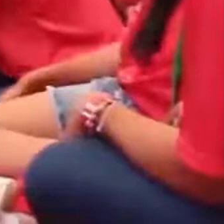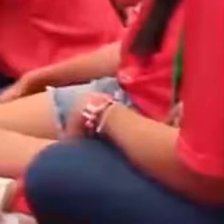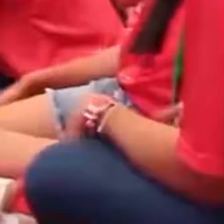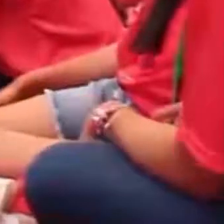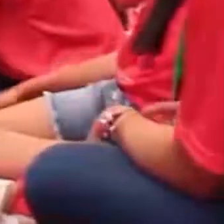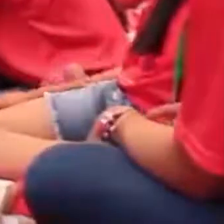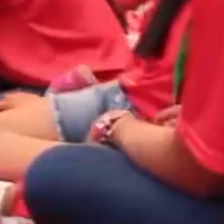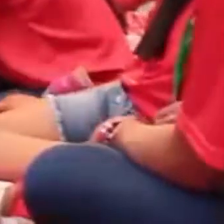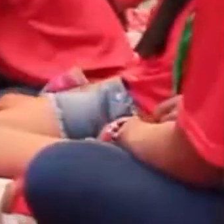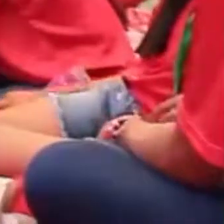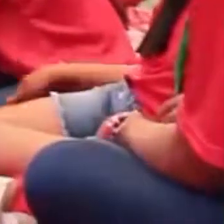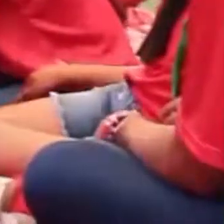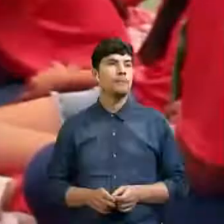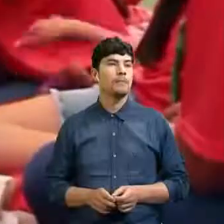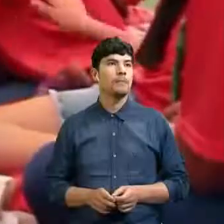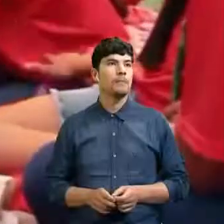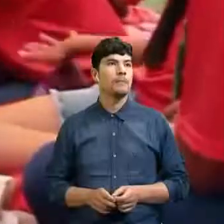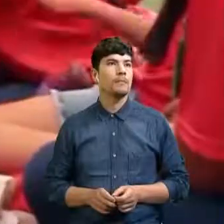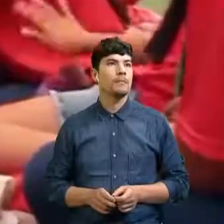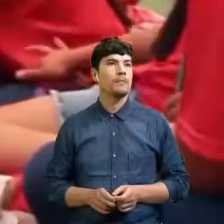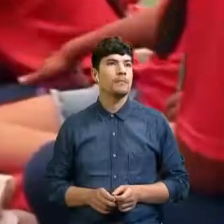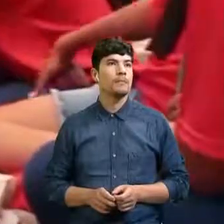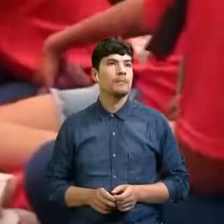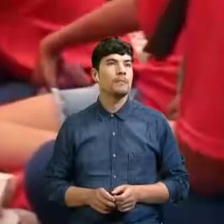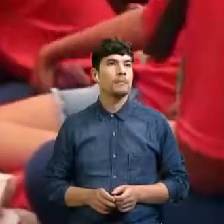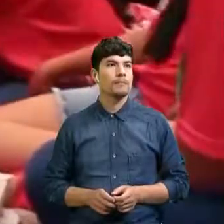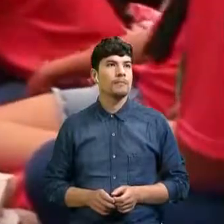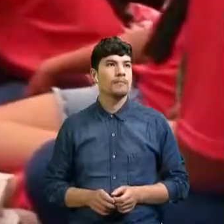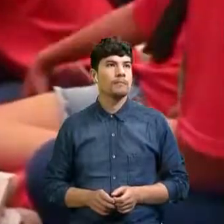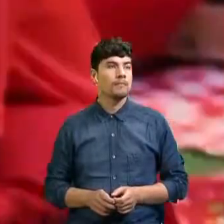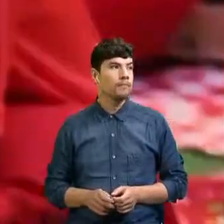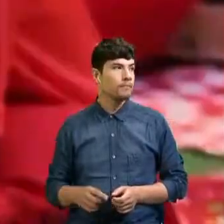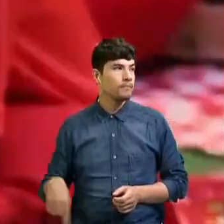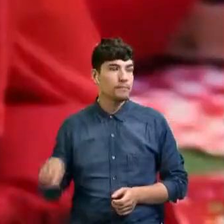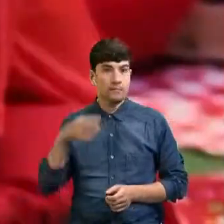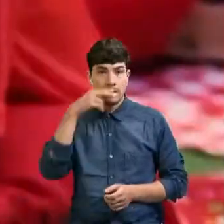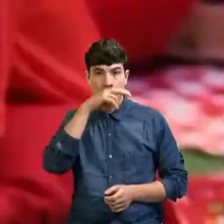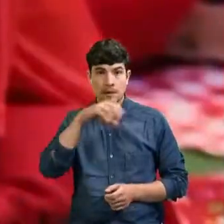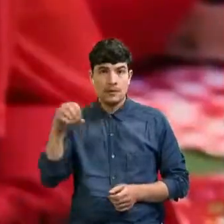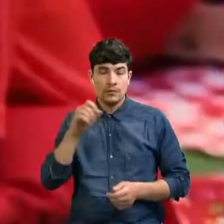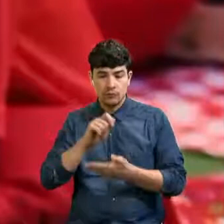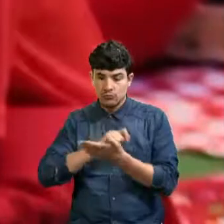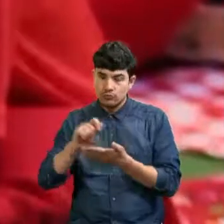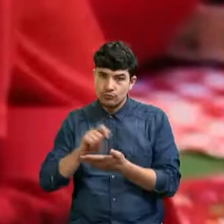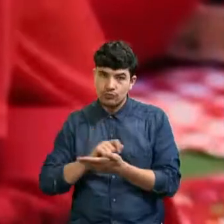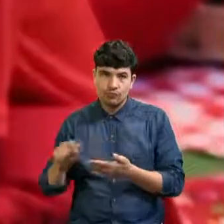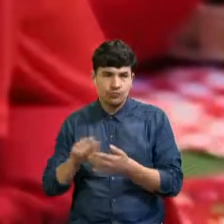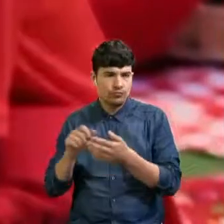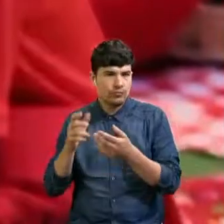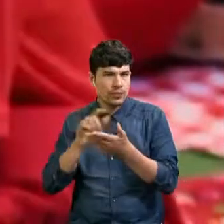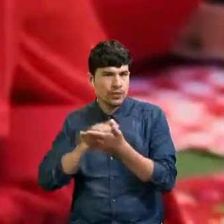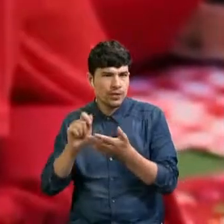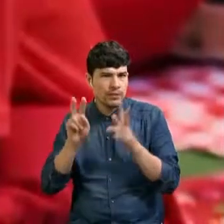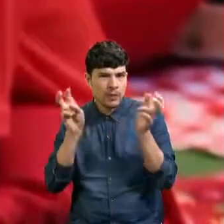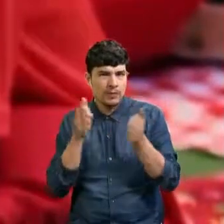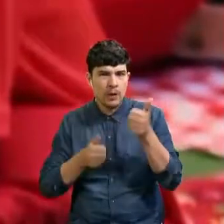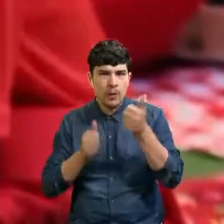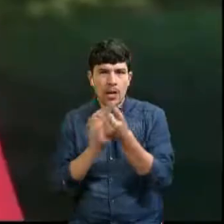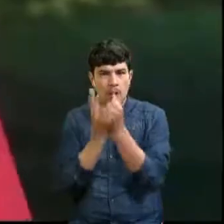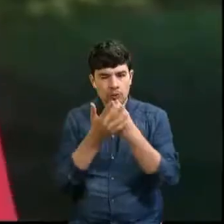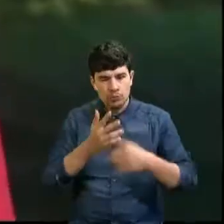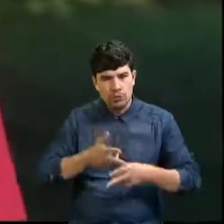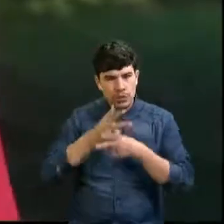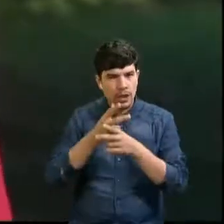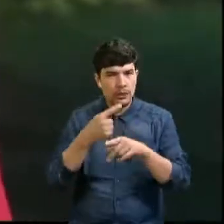a temas como la paz y la reconciliación así como el fortalecimiento familiar el cuidado y la preservación del medio